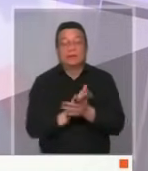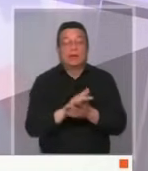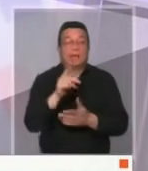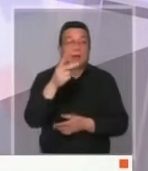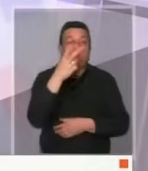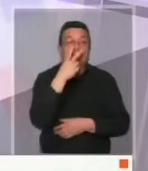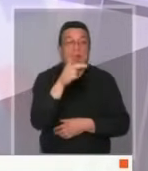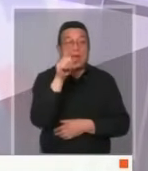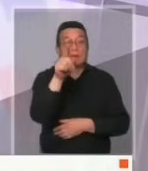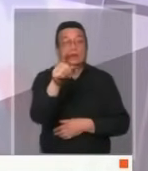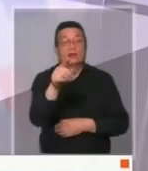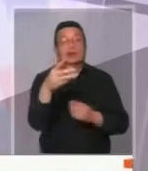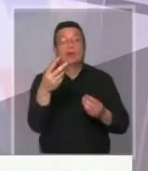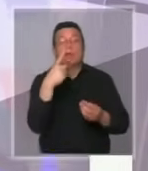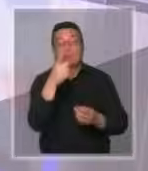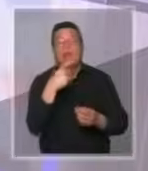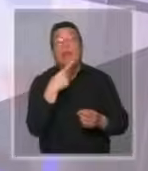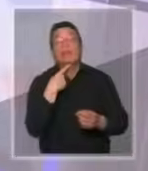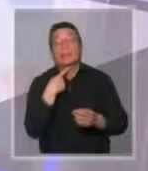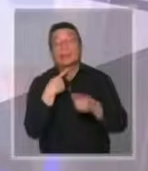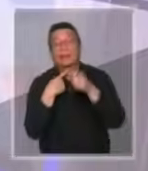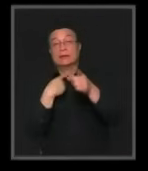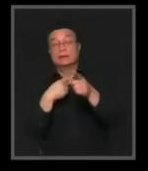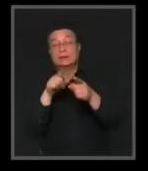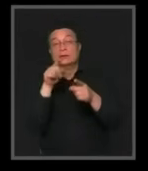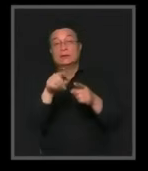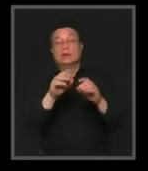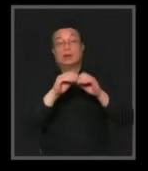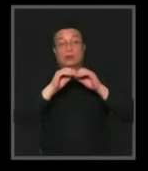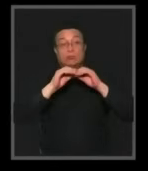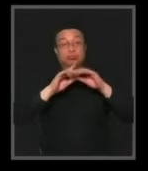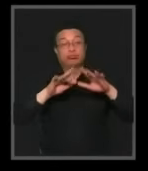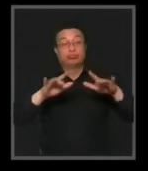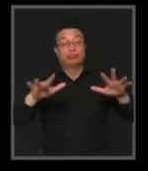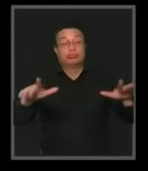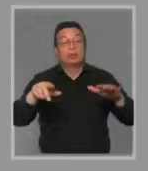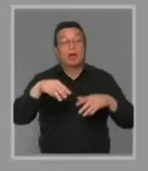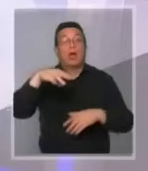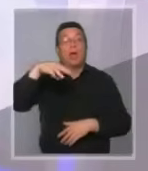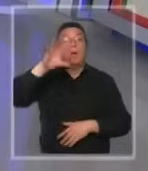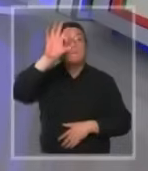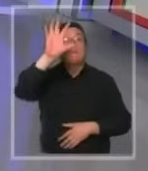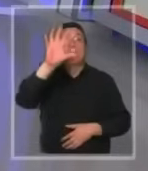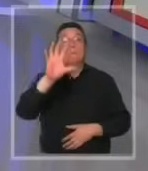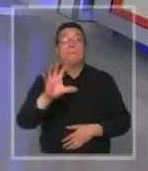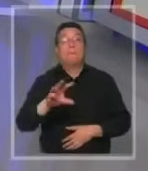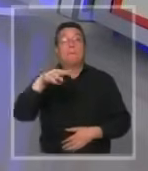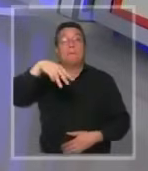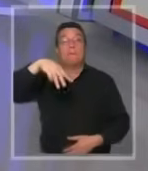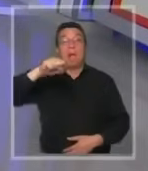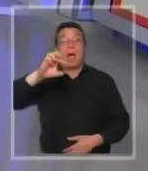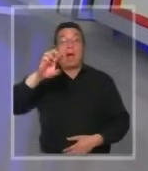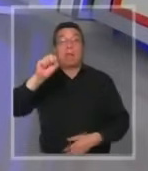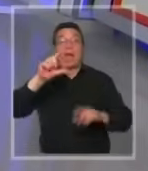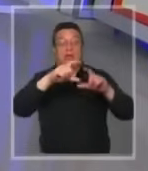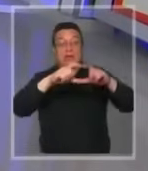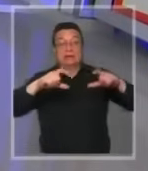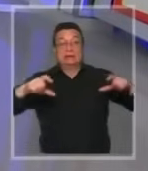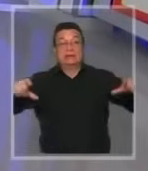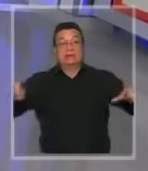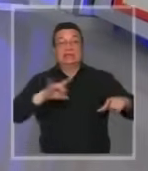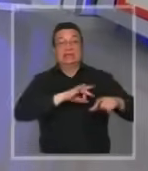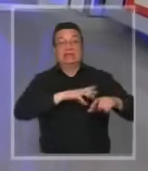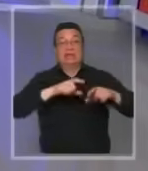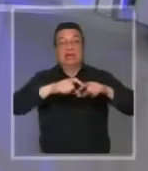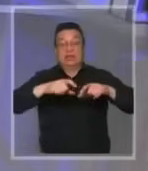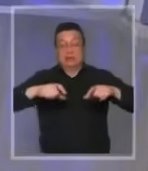esto que también es interesante Porque aquí se va a desplegar el mapa de nuestro país para precisamente también ver